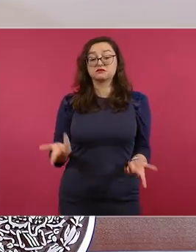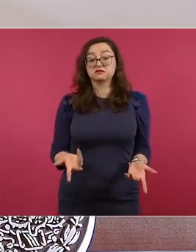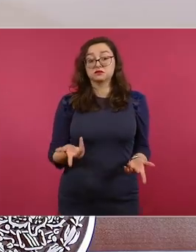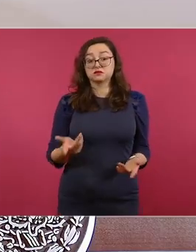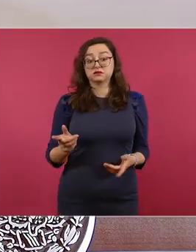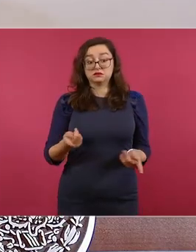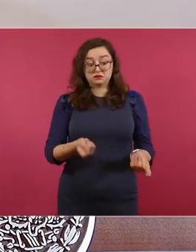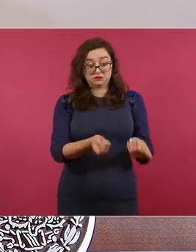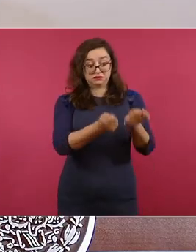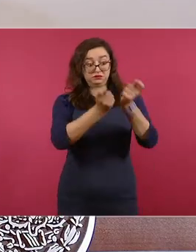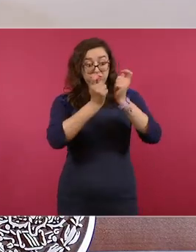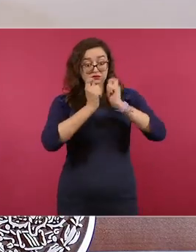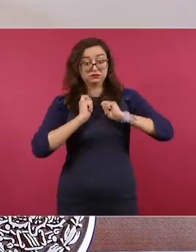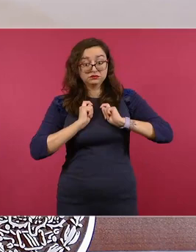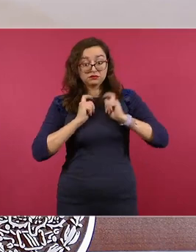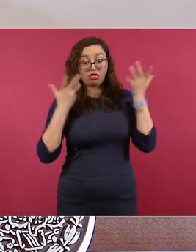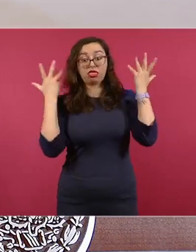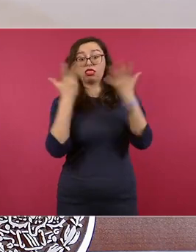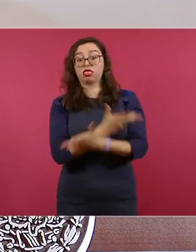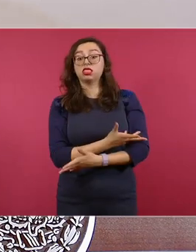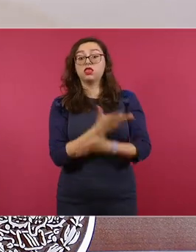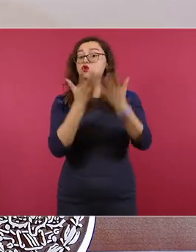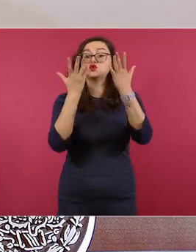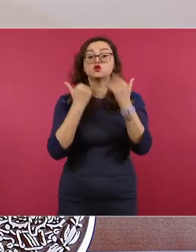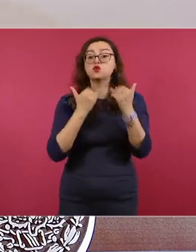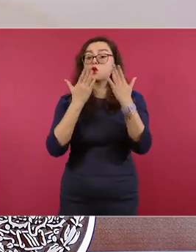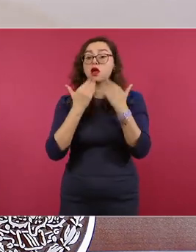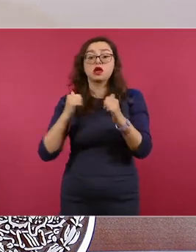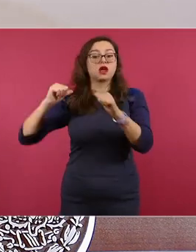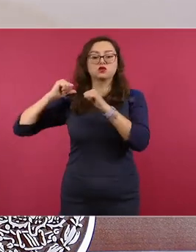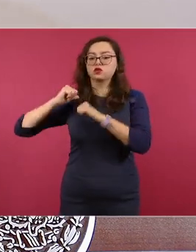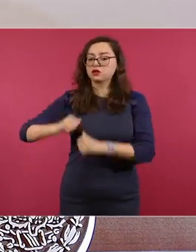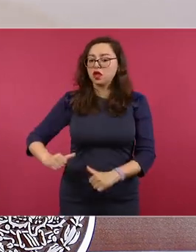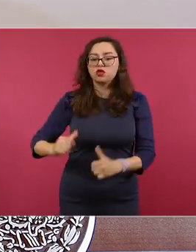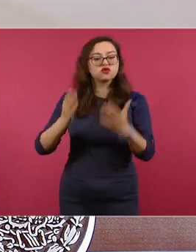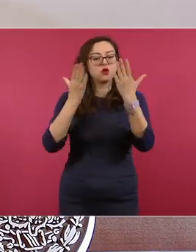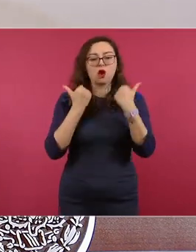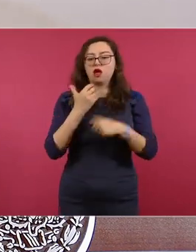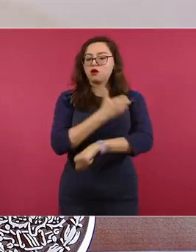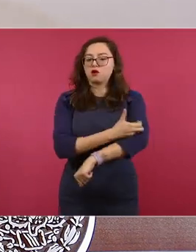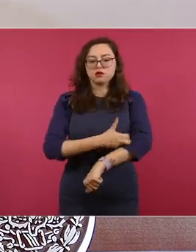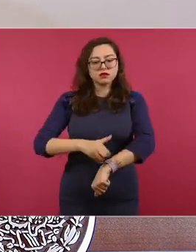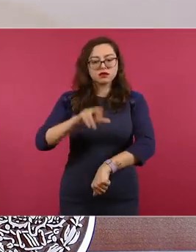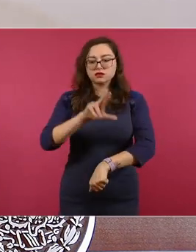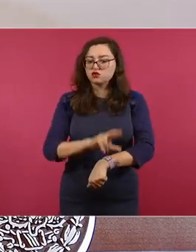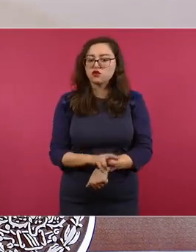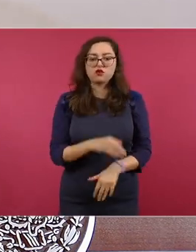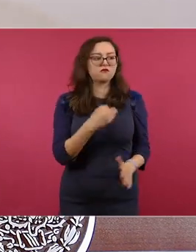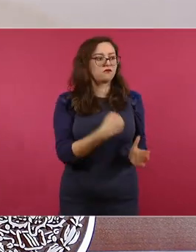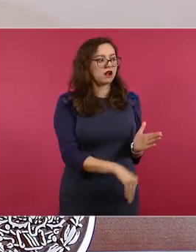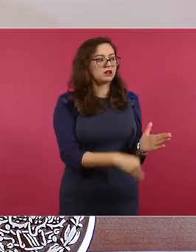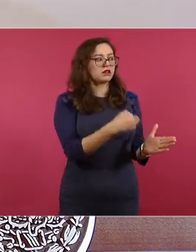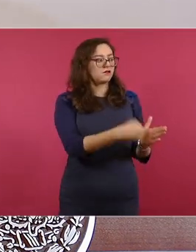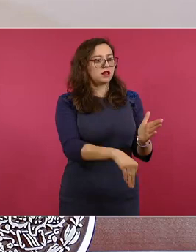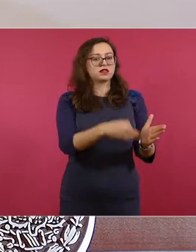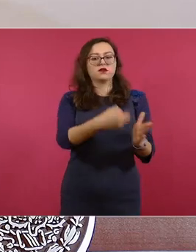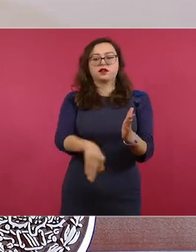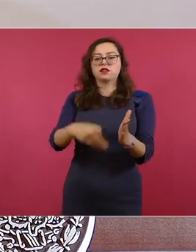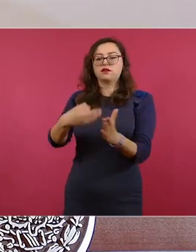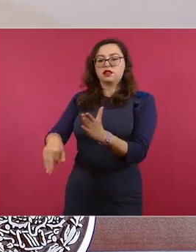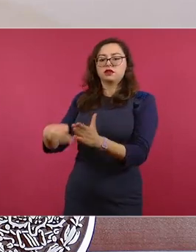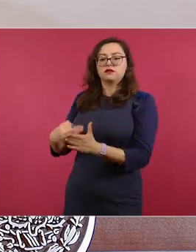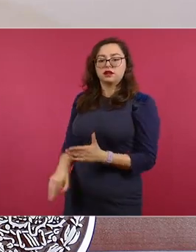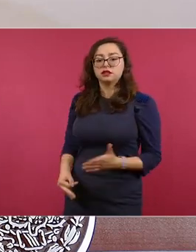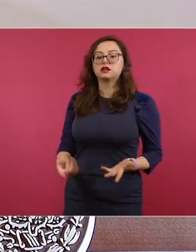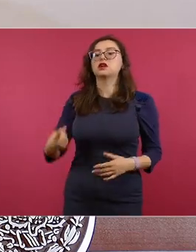total, falta de coordinación en todos los aspectos. Hicimos valer la autoridad. Nos